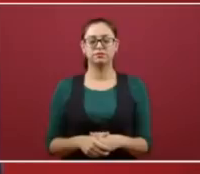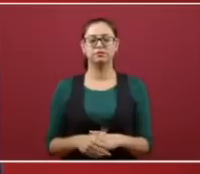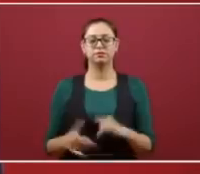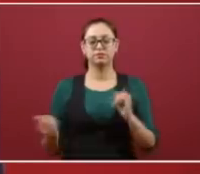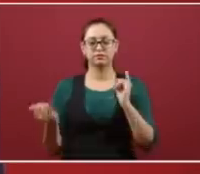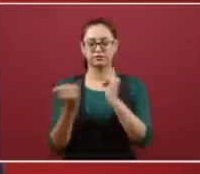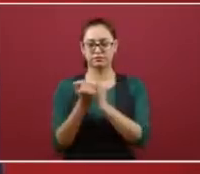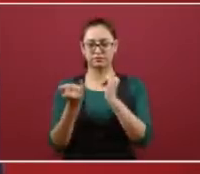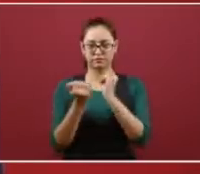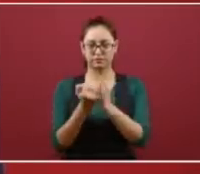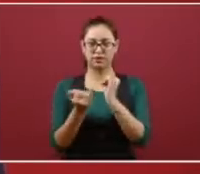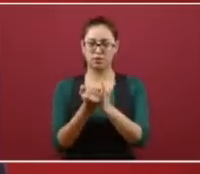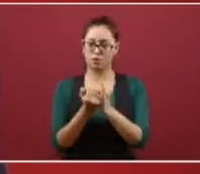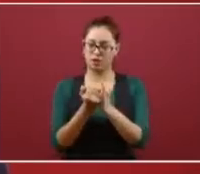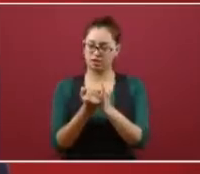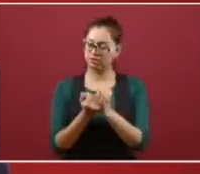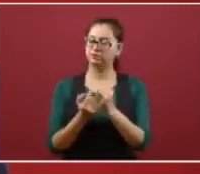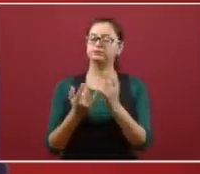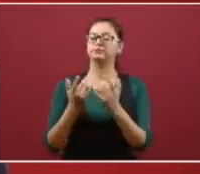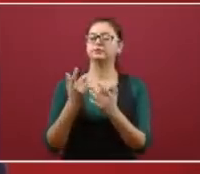la aprobación